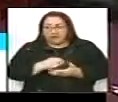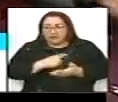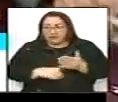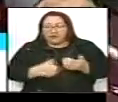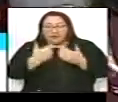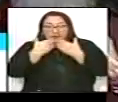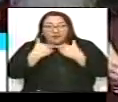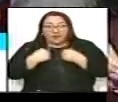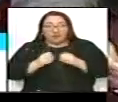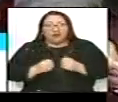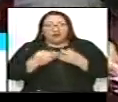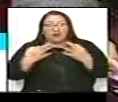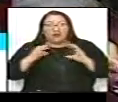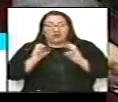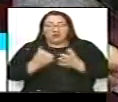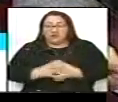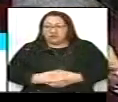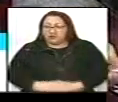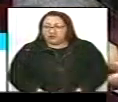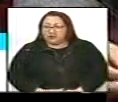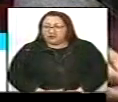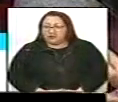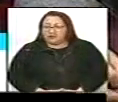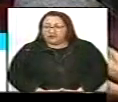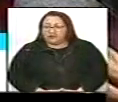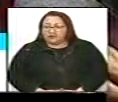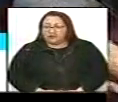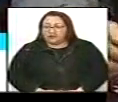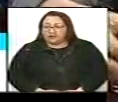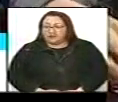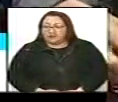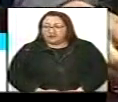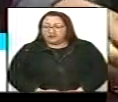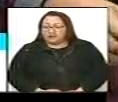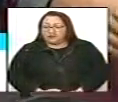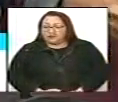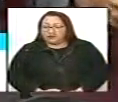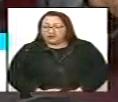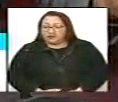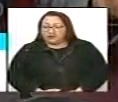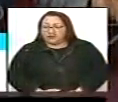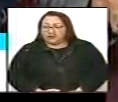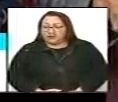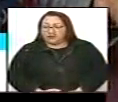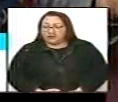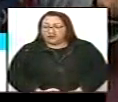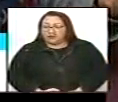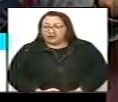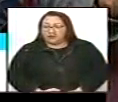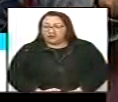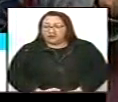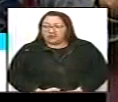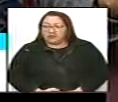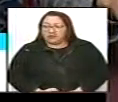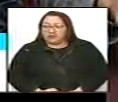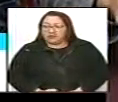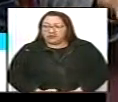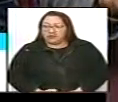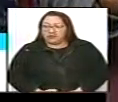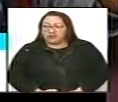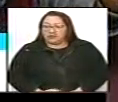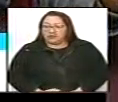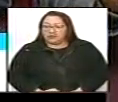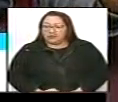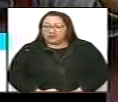quienes tienen la mayoría en este Congreso, porque, digamos, ¿cómo pueden sustentar ante la opinión pública que ante la